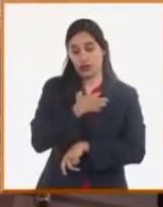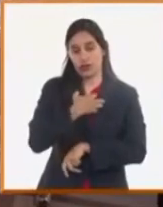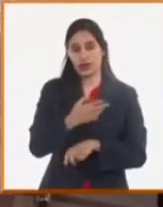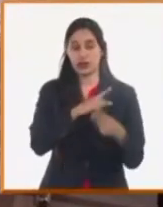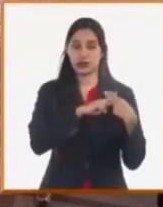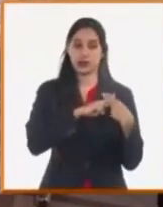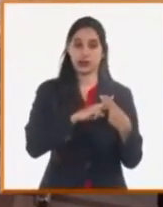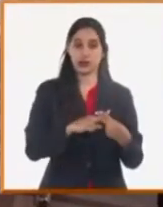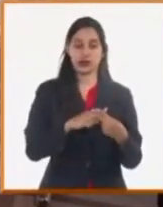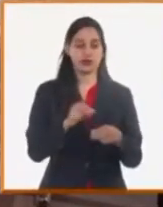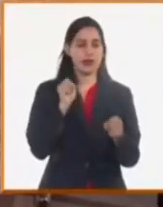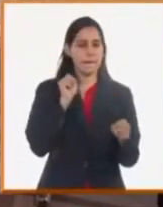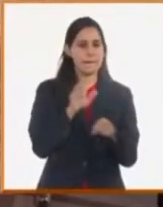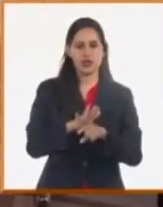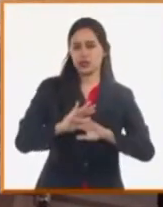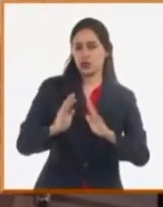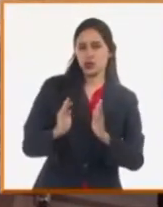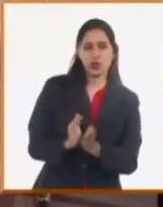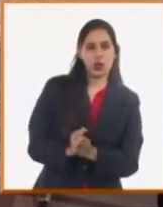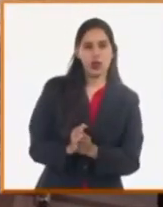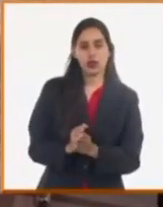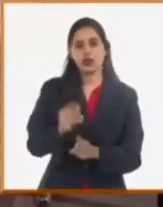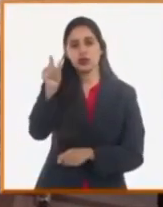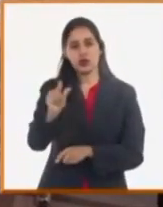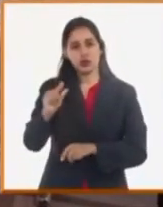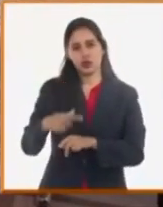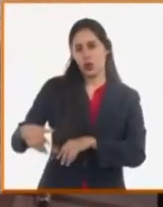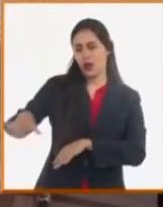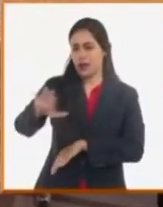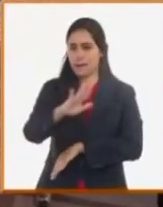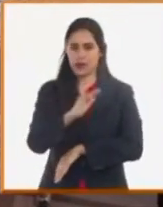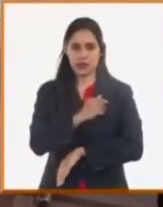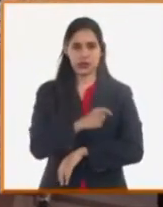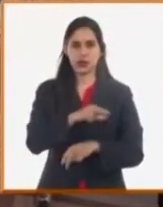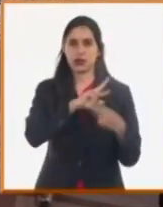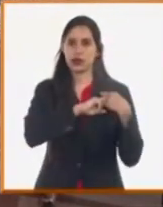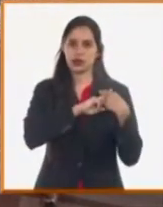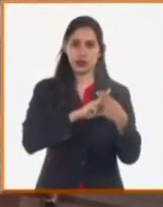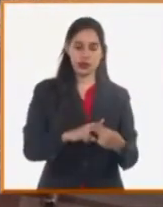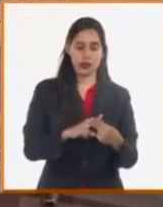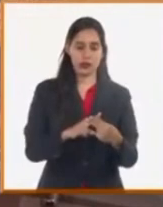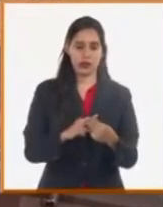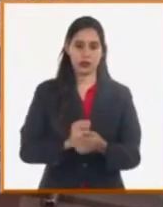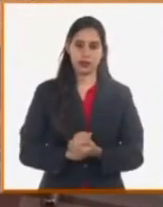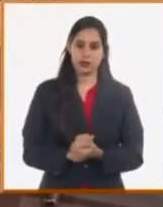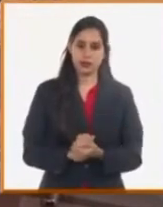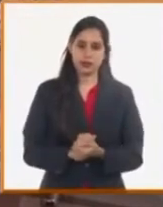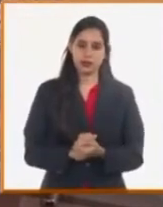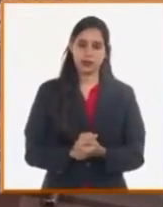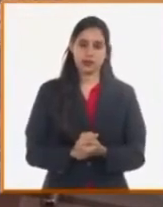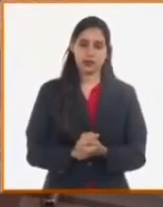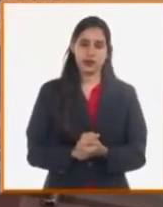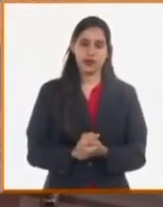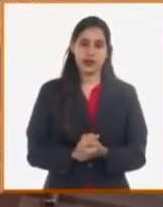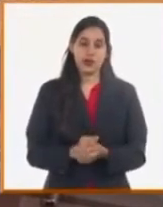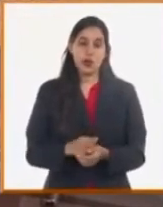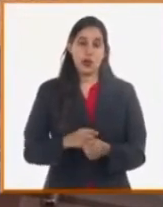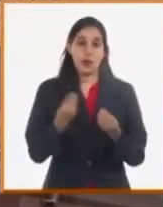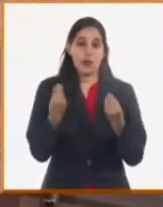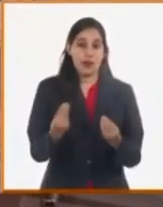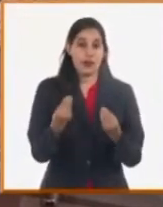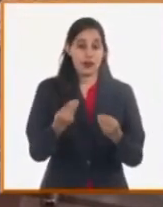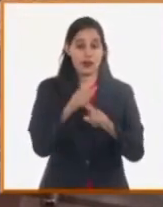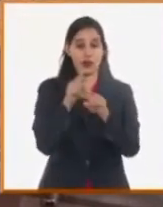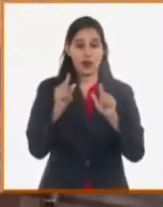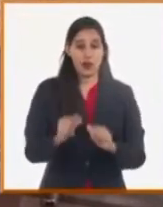ahí empieza todo o sea todo el mundo tiene un compromiso la gran disyuntiva es Entonces cuál es el compromiso que